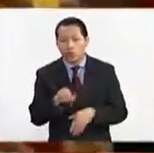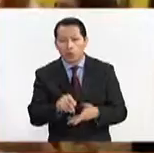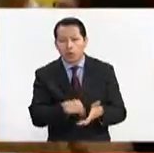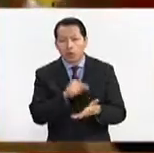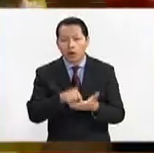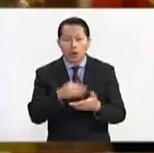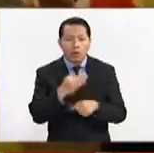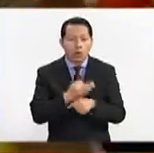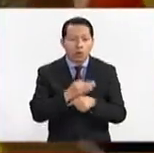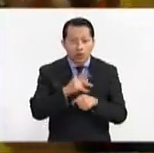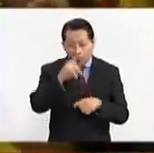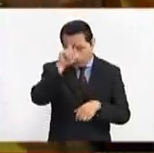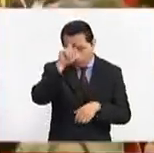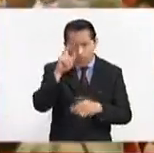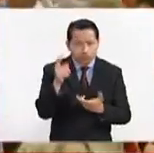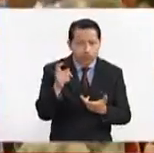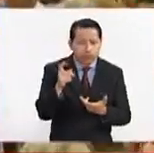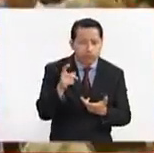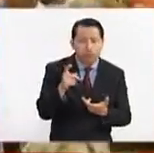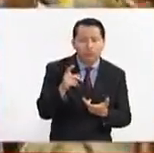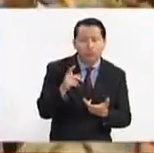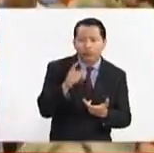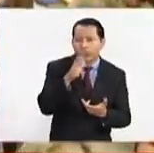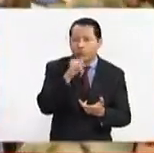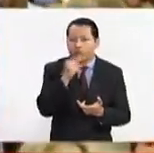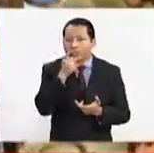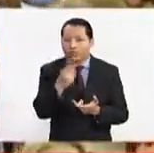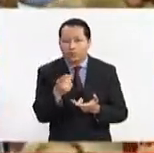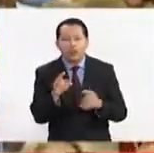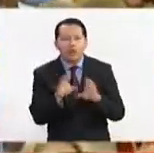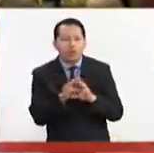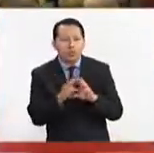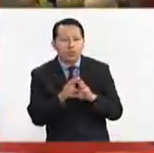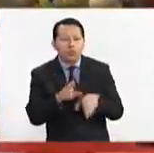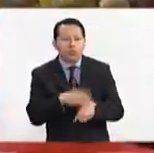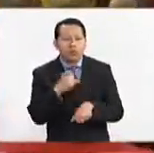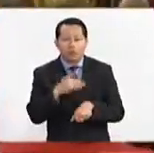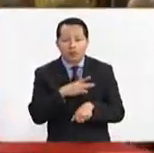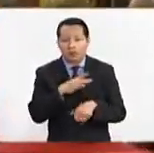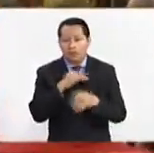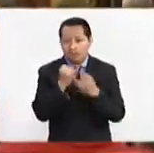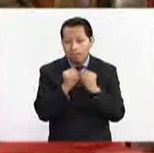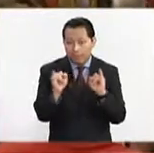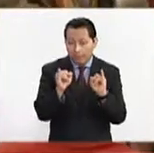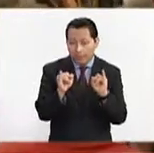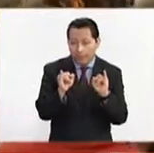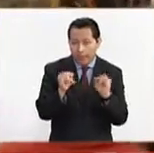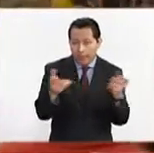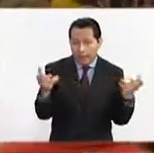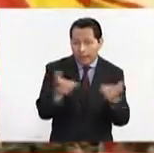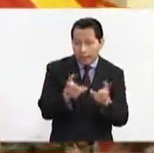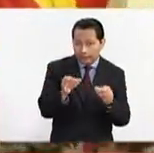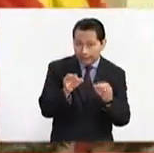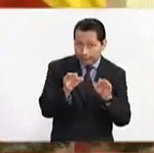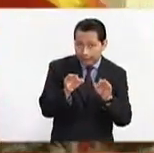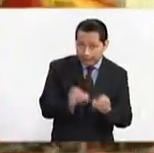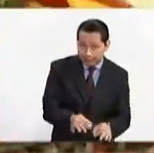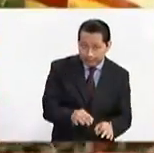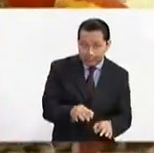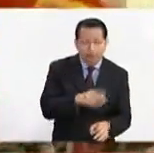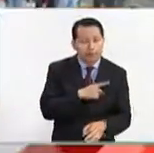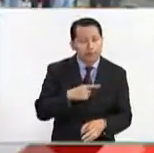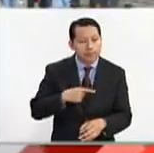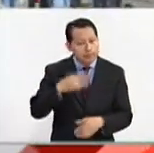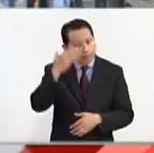es imprevisible. Y además es imprevisible porque si esa independencia se diera de manera real, tenemos que